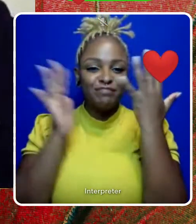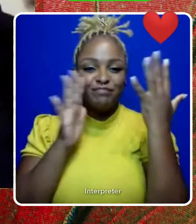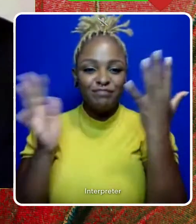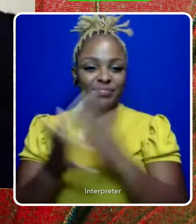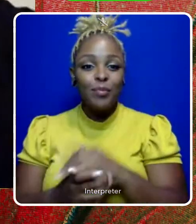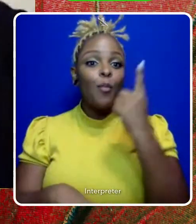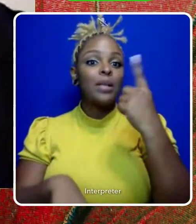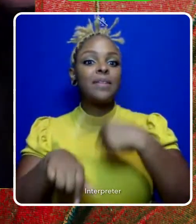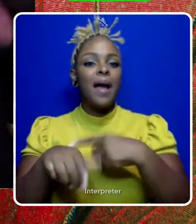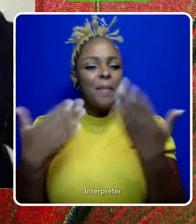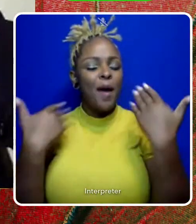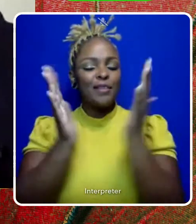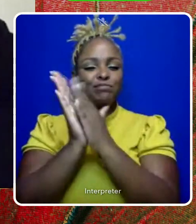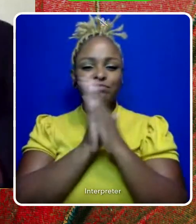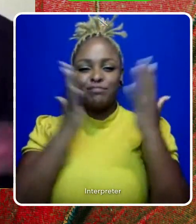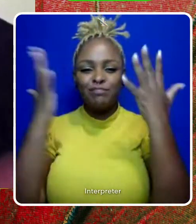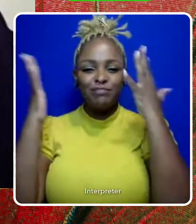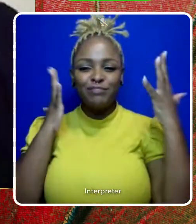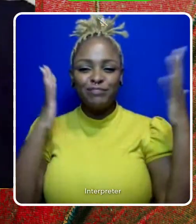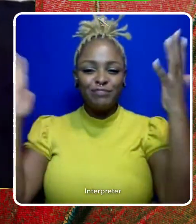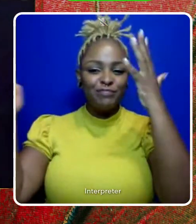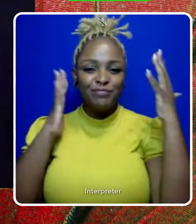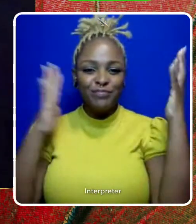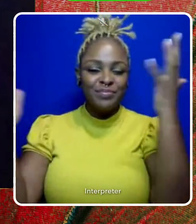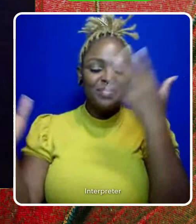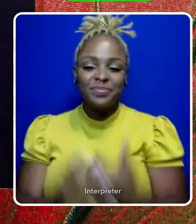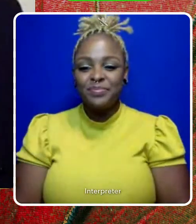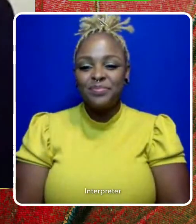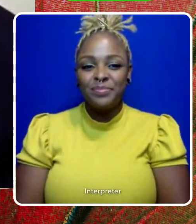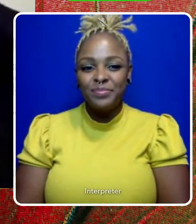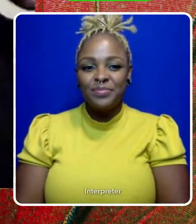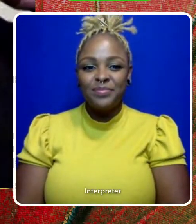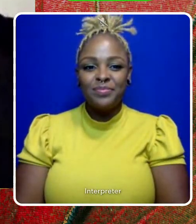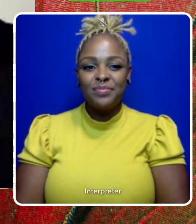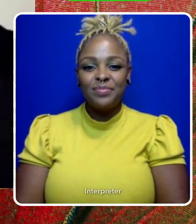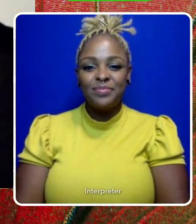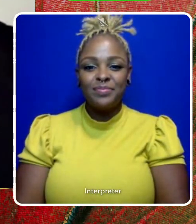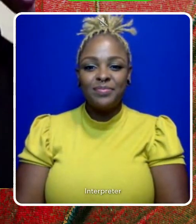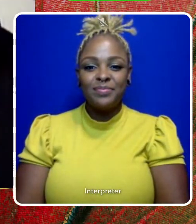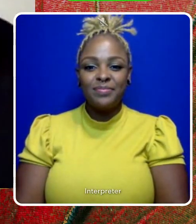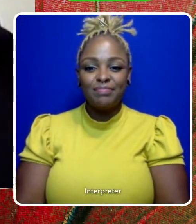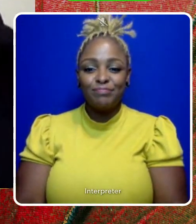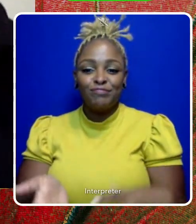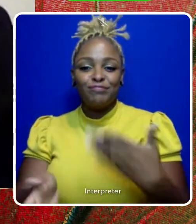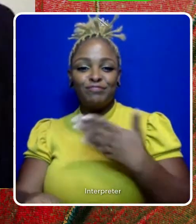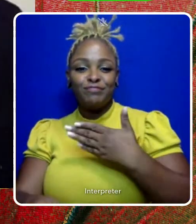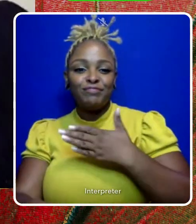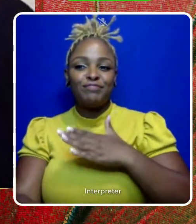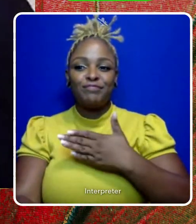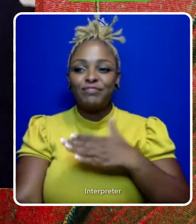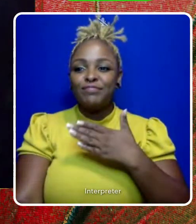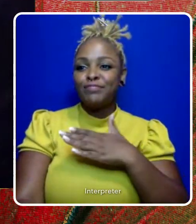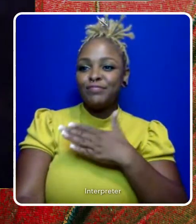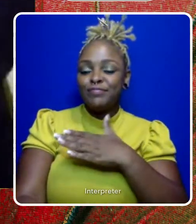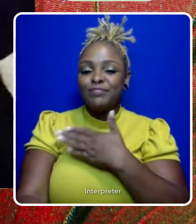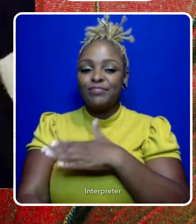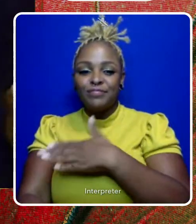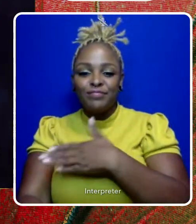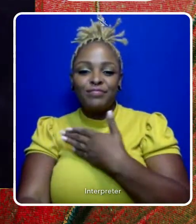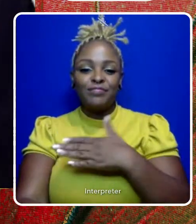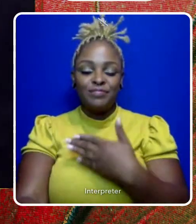pollera era corta, seguro lo buscó y calentó la muy zorra, no podía esperarse otra cosa. El sistema defiende y sostiene asesinos aunque no